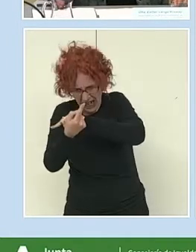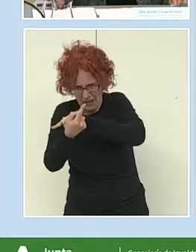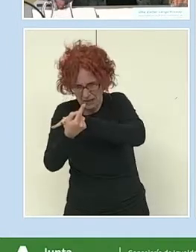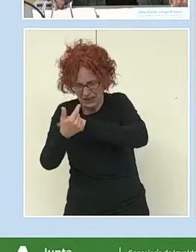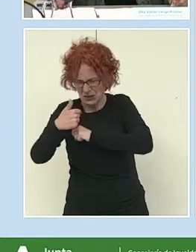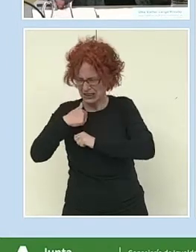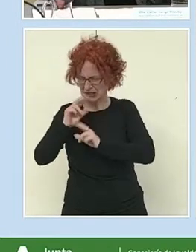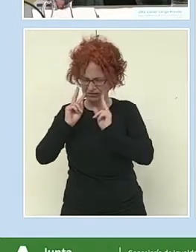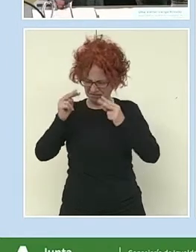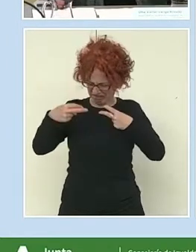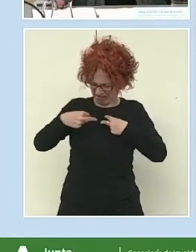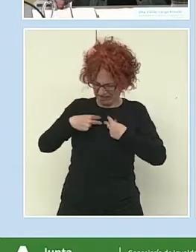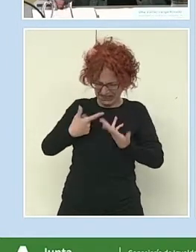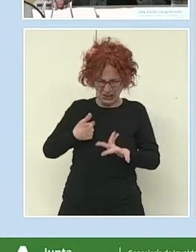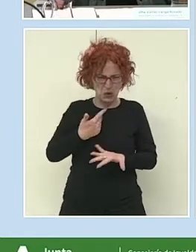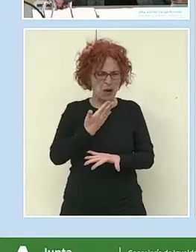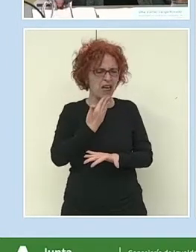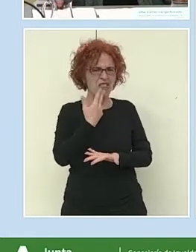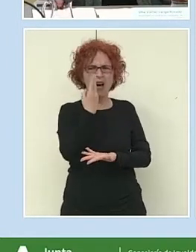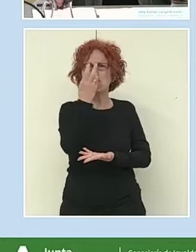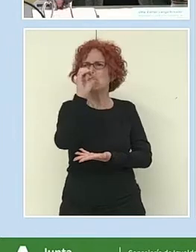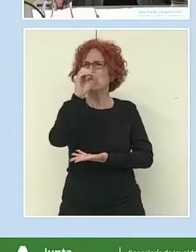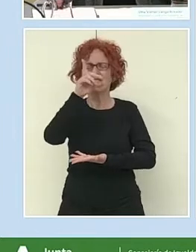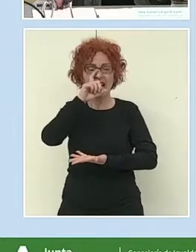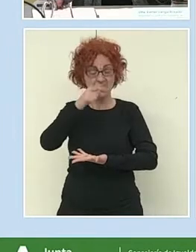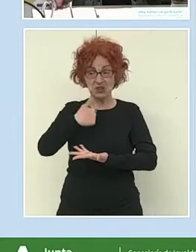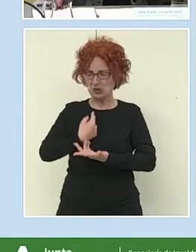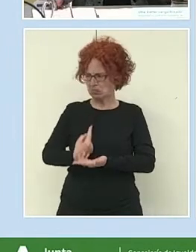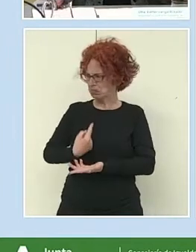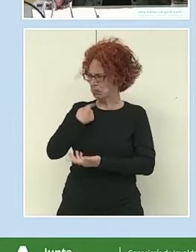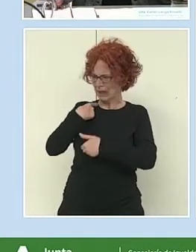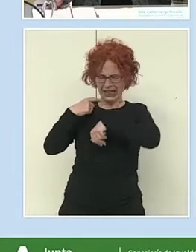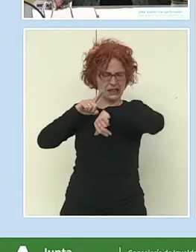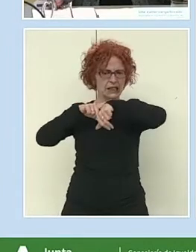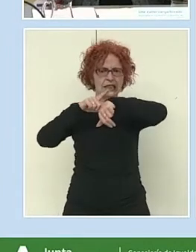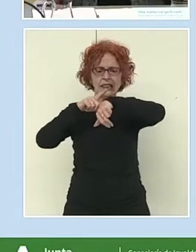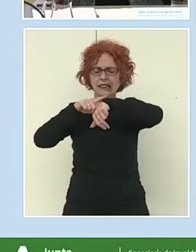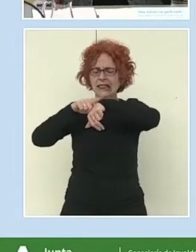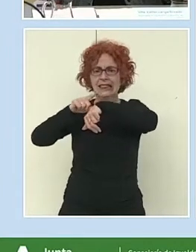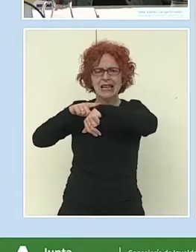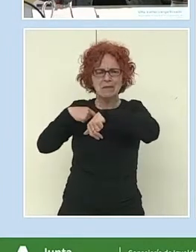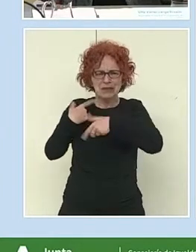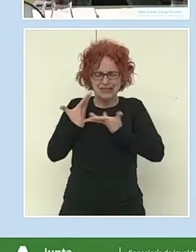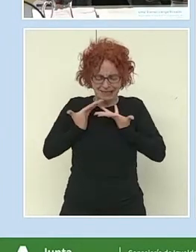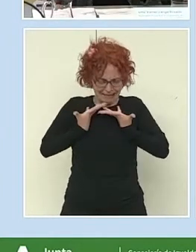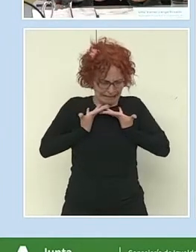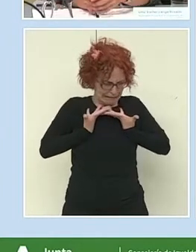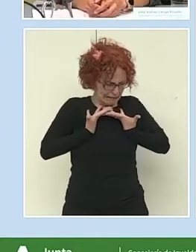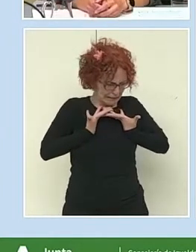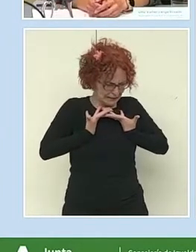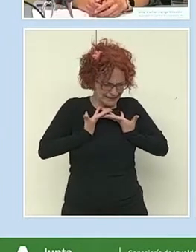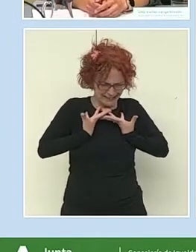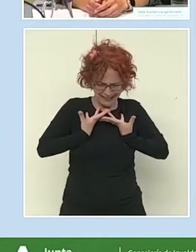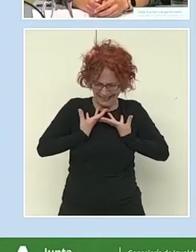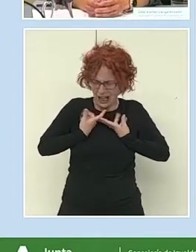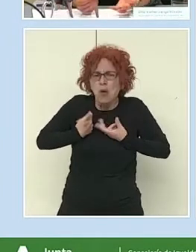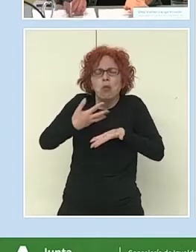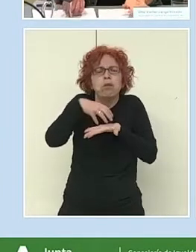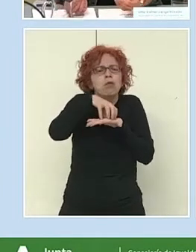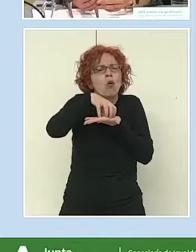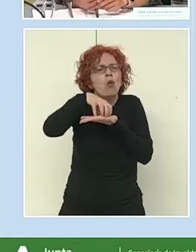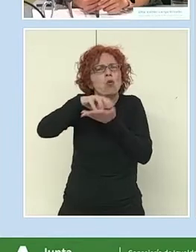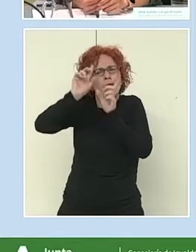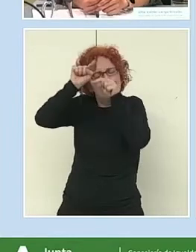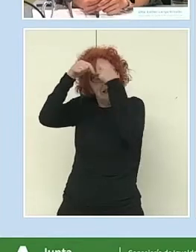poco como estoy perdiendo muchísimo tiempo, tenía una sensación como de fracaso y ¿por